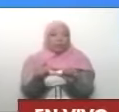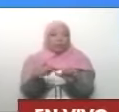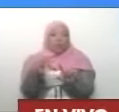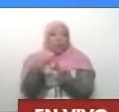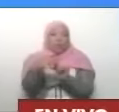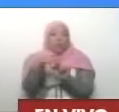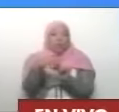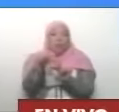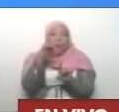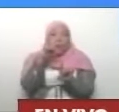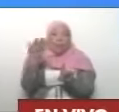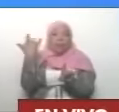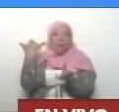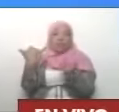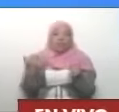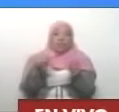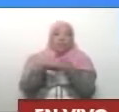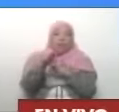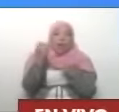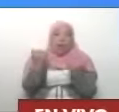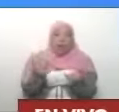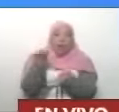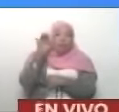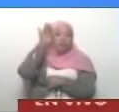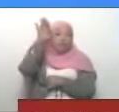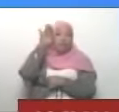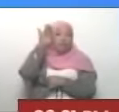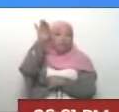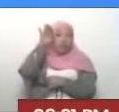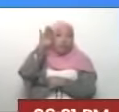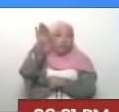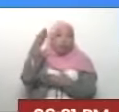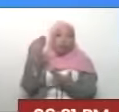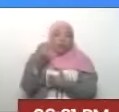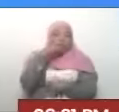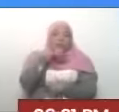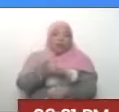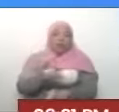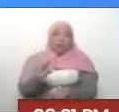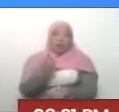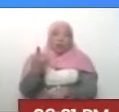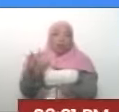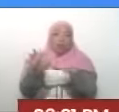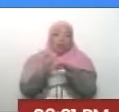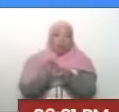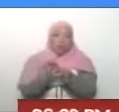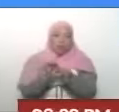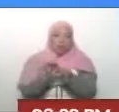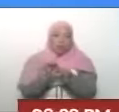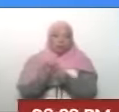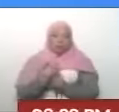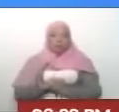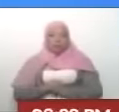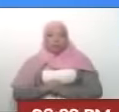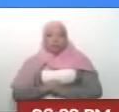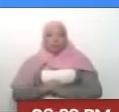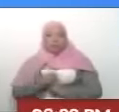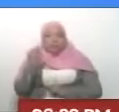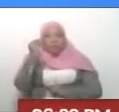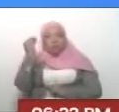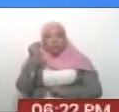aconteceres pasados marcan el presente y nos empujan hacia el futuro. La historia es una sola. ¿Por qué la